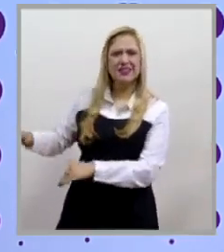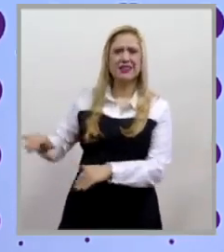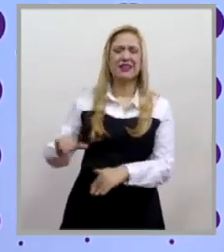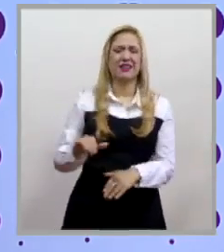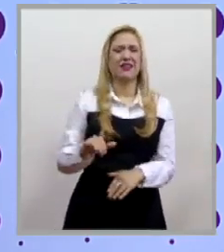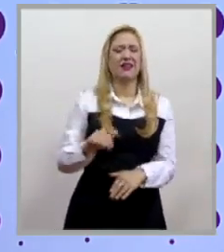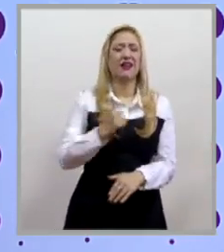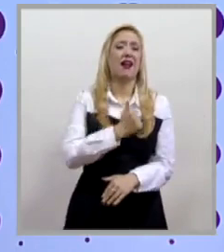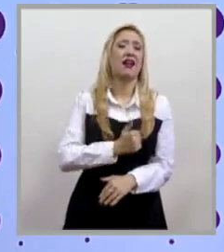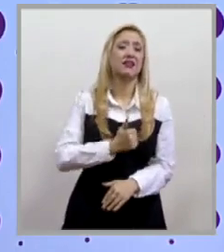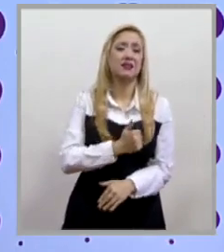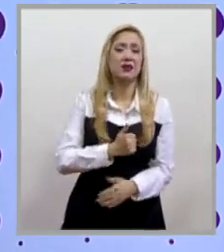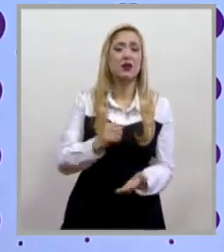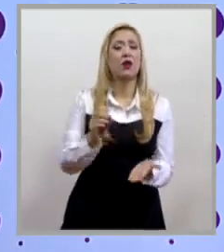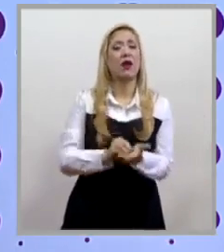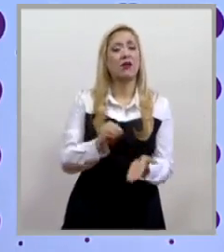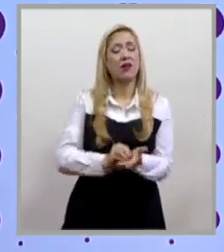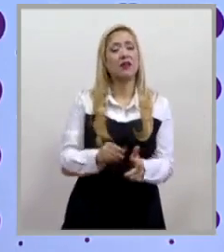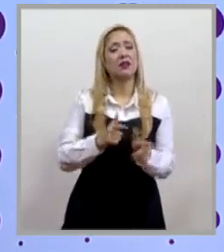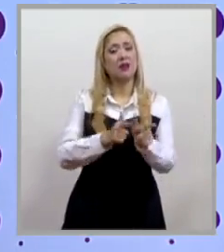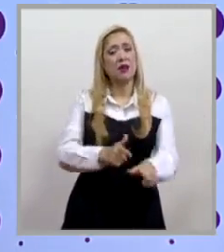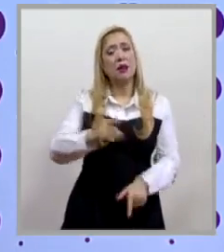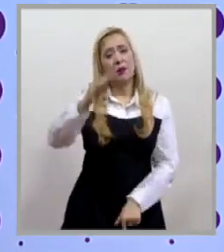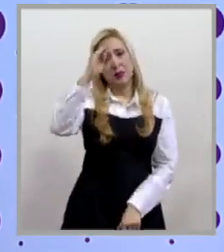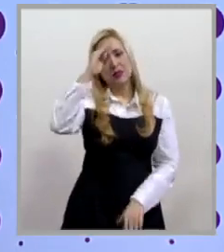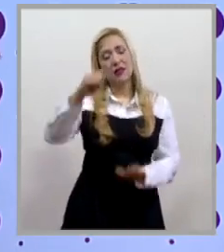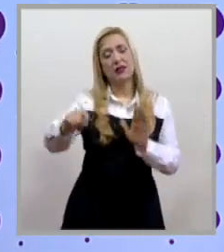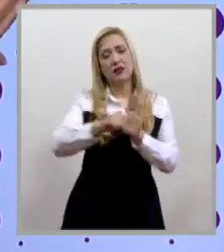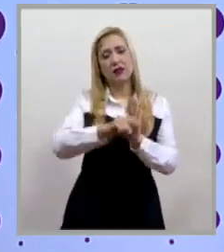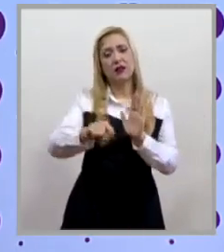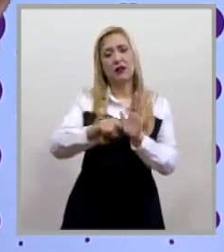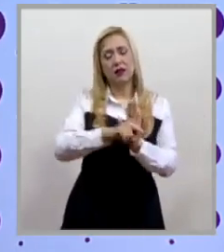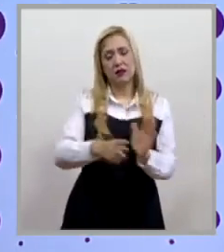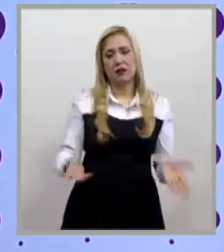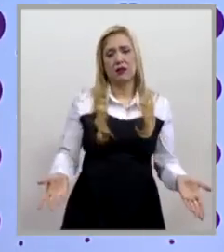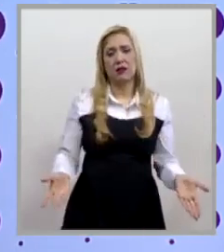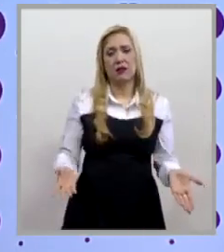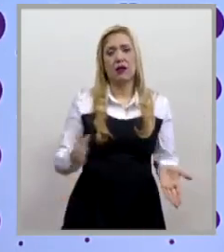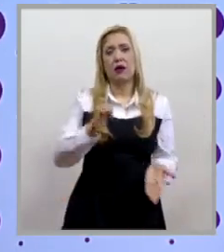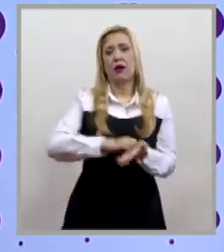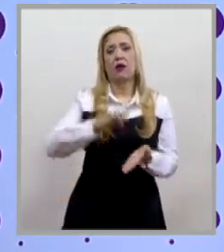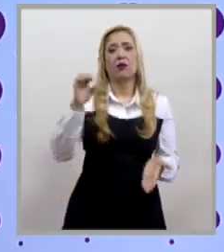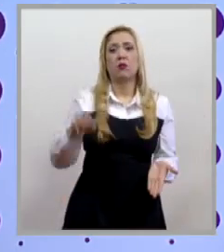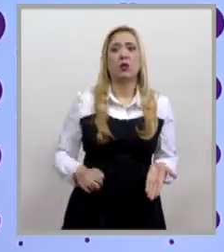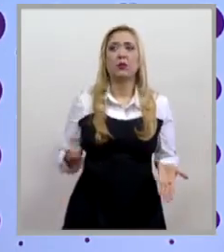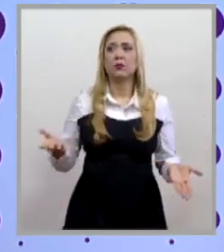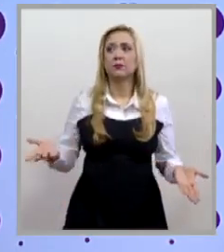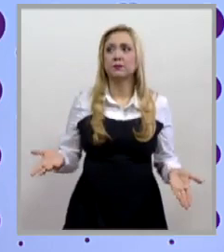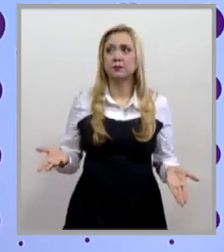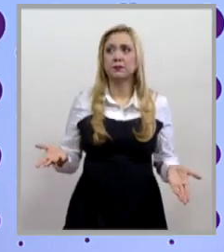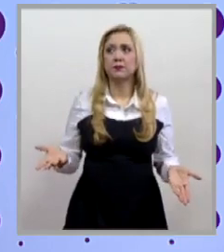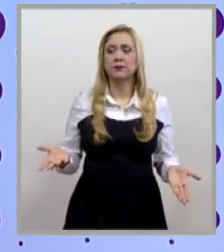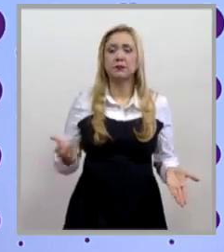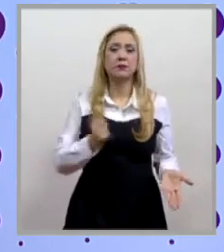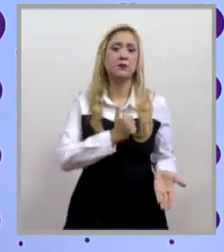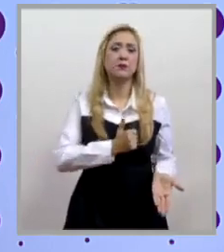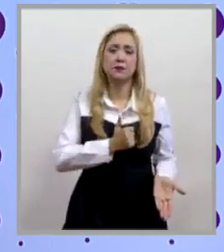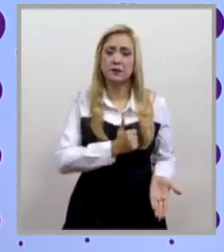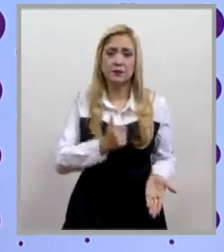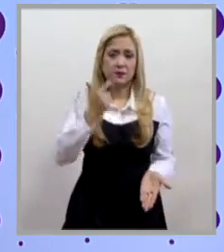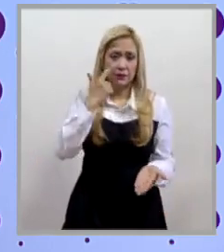que lamentablemente todavía son comunes al inicio. Sí. Lo veíamos recientemente en este caso